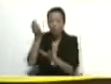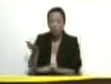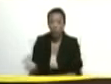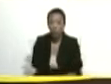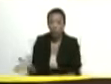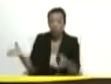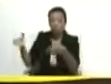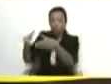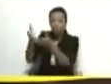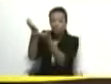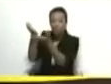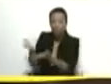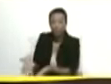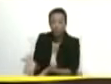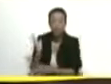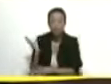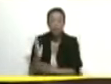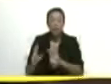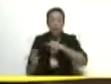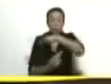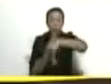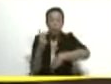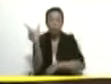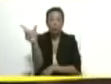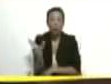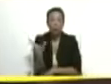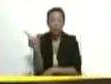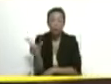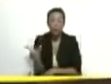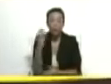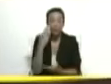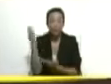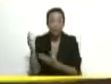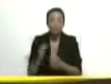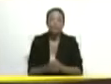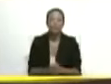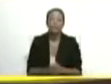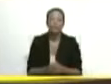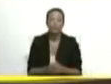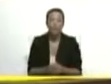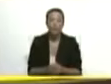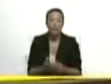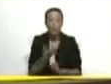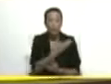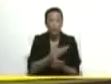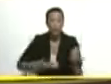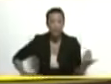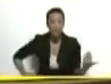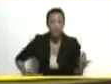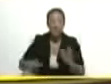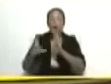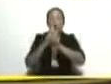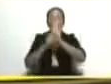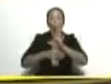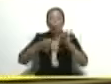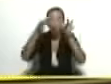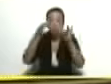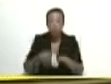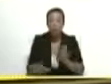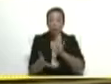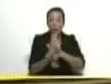con el presidente del Partido Socialista Unido de Venezuela, nuestro presidente constitucional de la